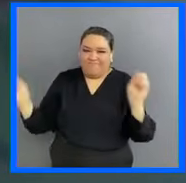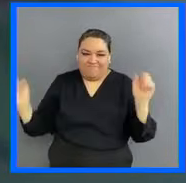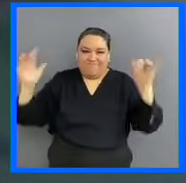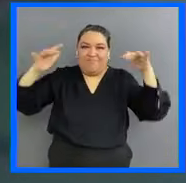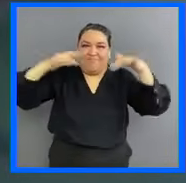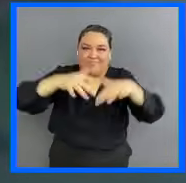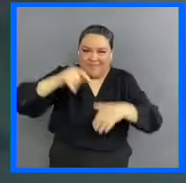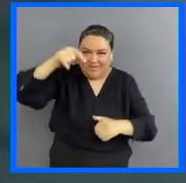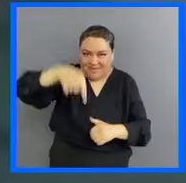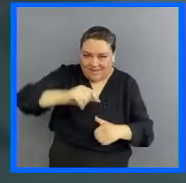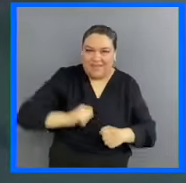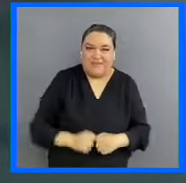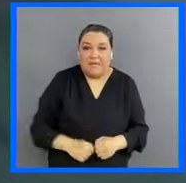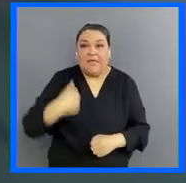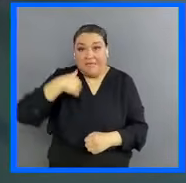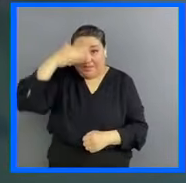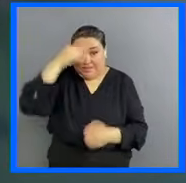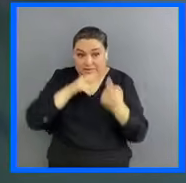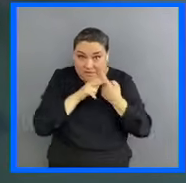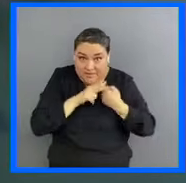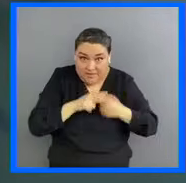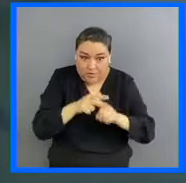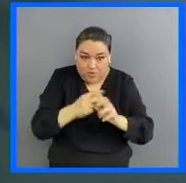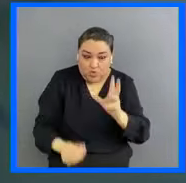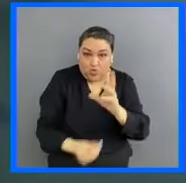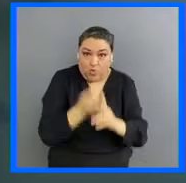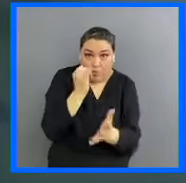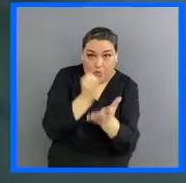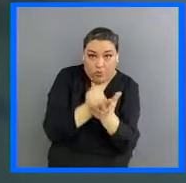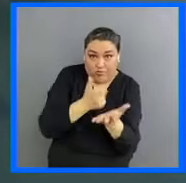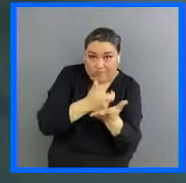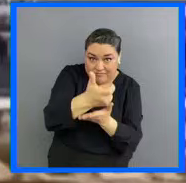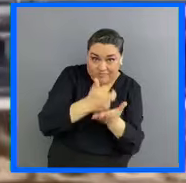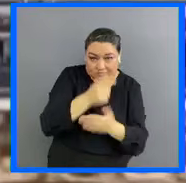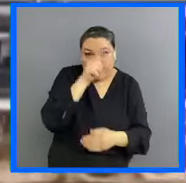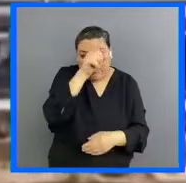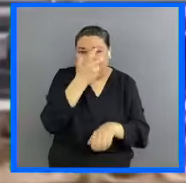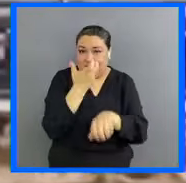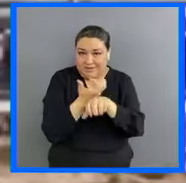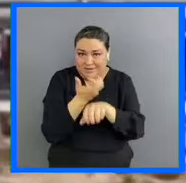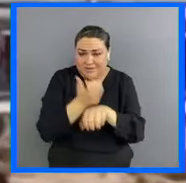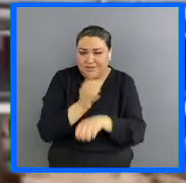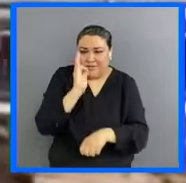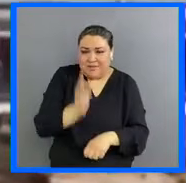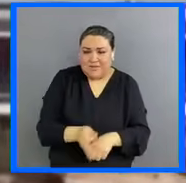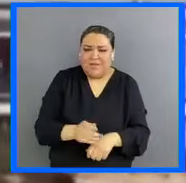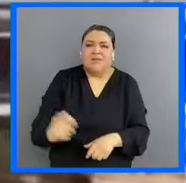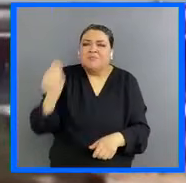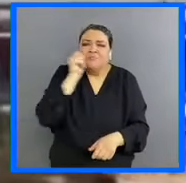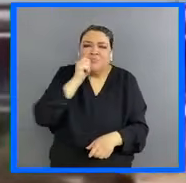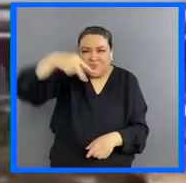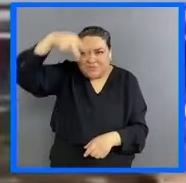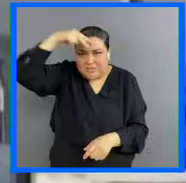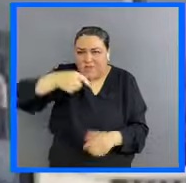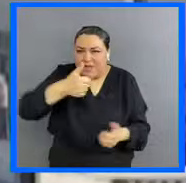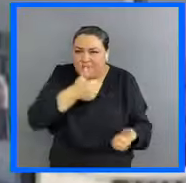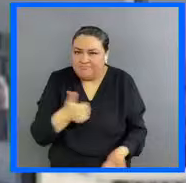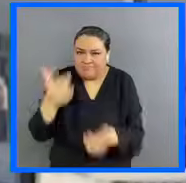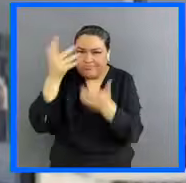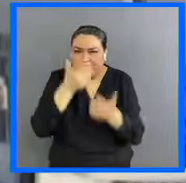de la entrada en vigor de los nuevos aranceles por parte de Estados Unidos, las exportaciones mexicanas continúan aumentando.